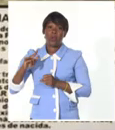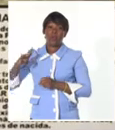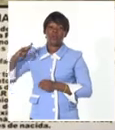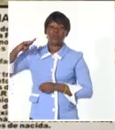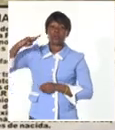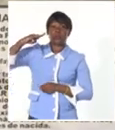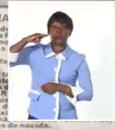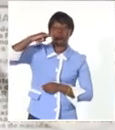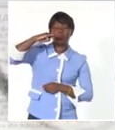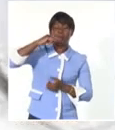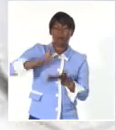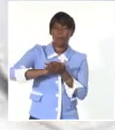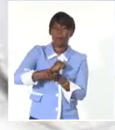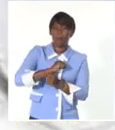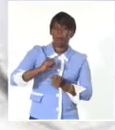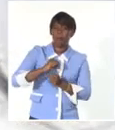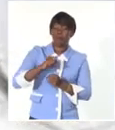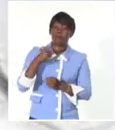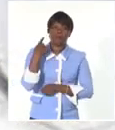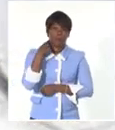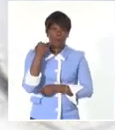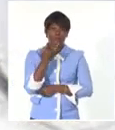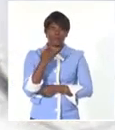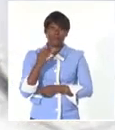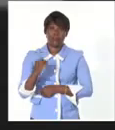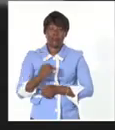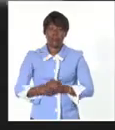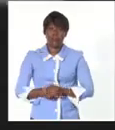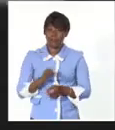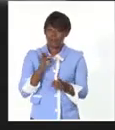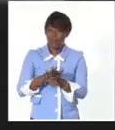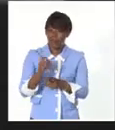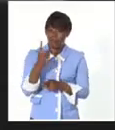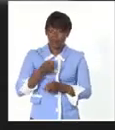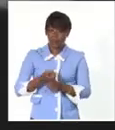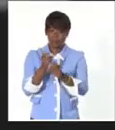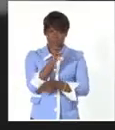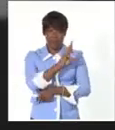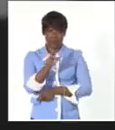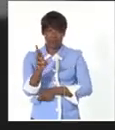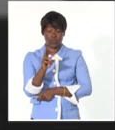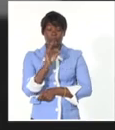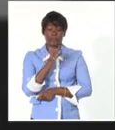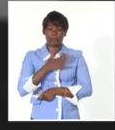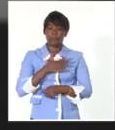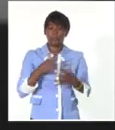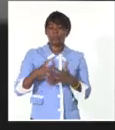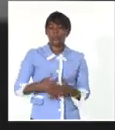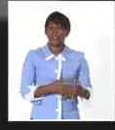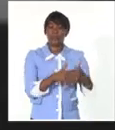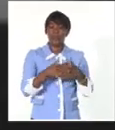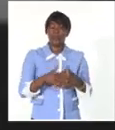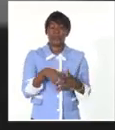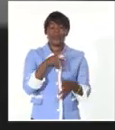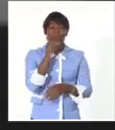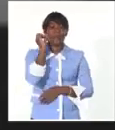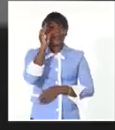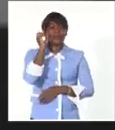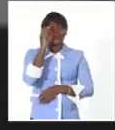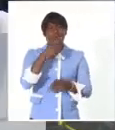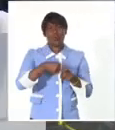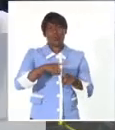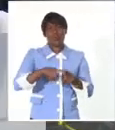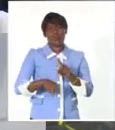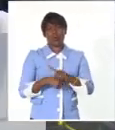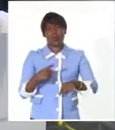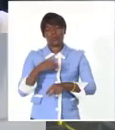existencia. Desde las primeras décadas de la Revolución, Washington instrumentó tácticas violentas contra nuestro